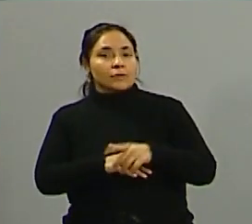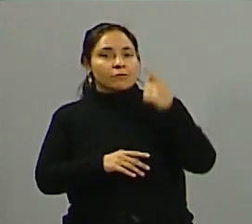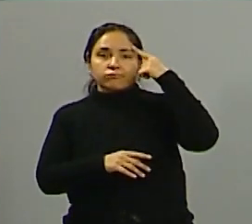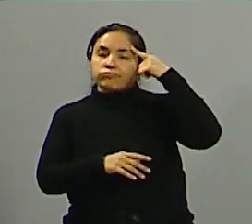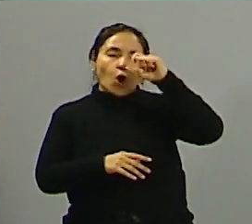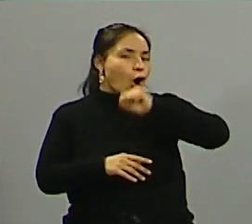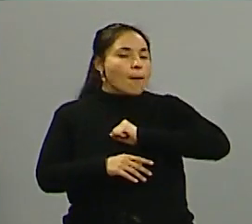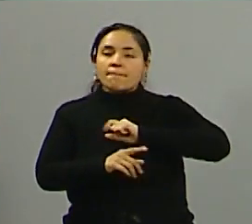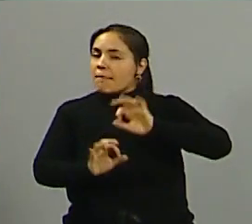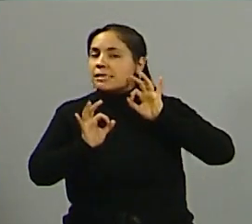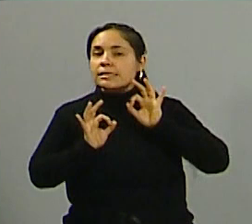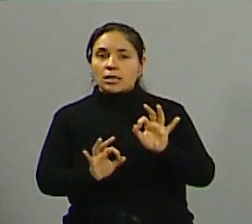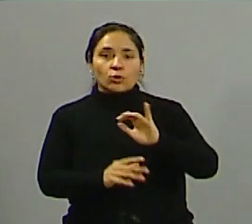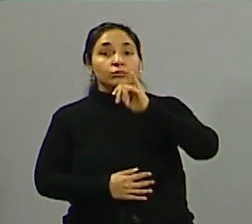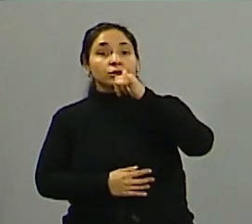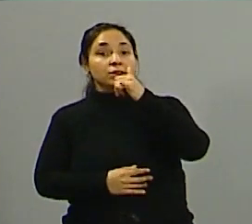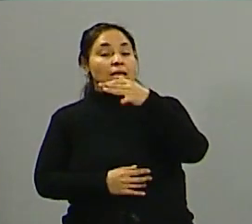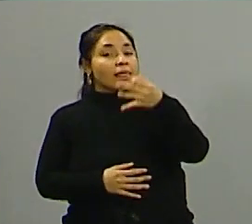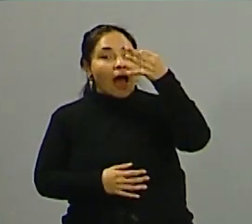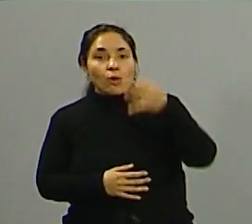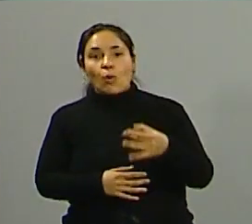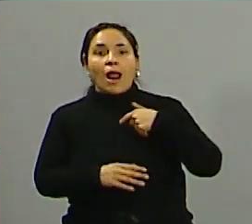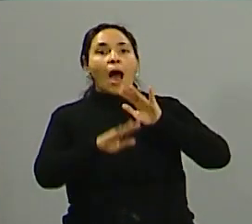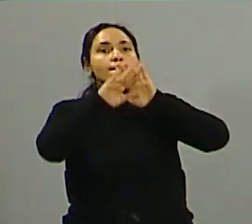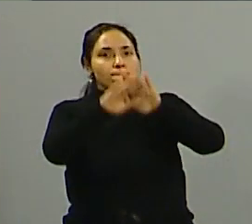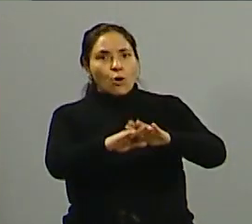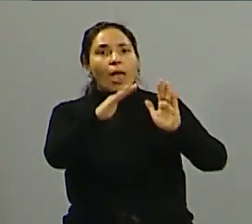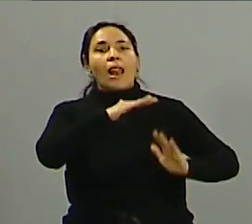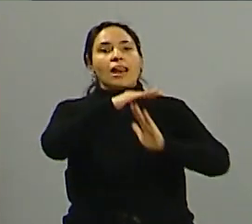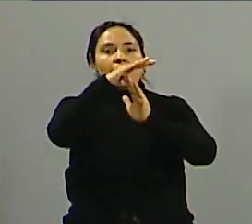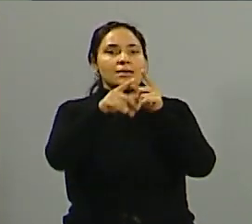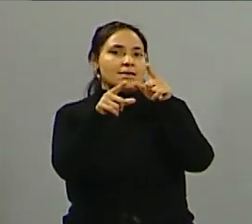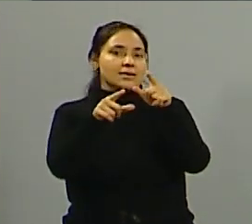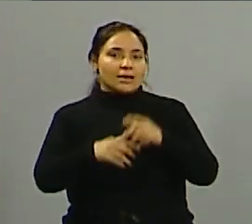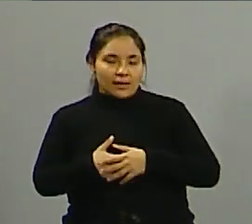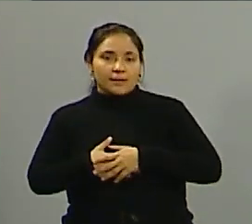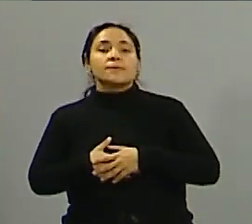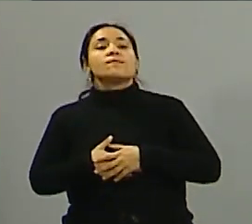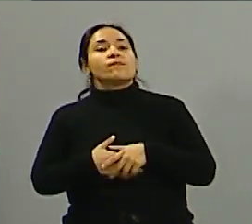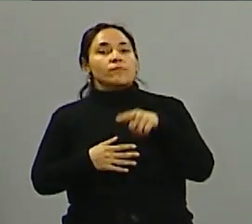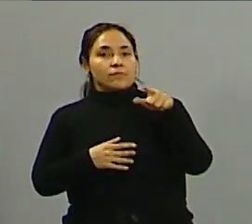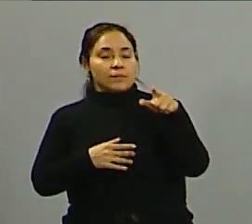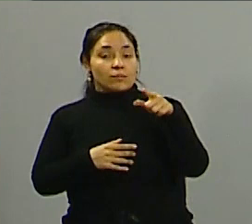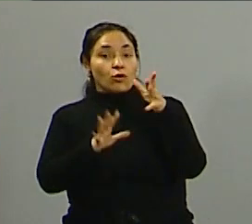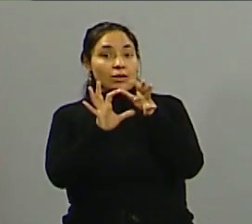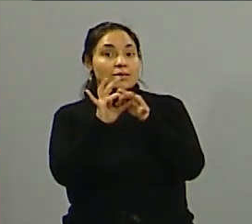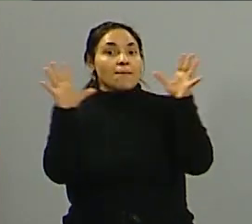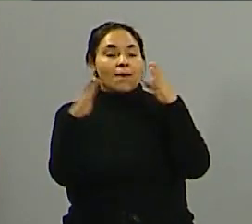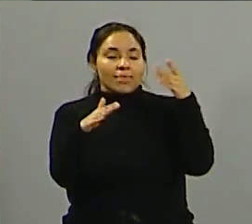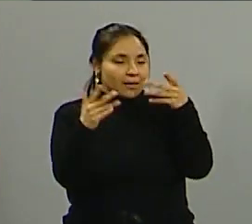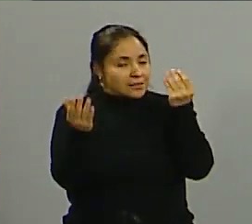convencidos. Absolutamente, porque siguen a este líder, ¿no? Acá yo creo que se atraviesa esto de independencia. Creo